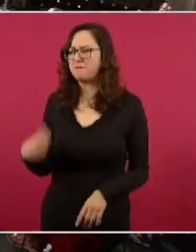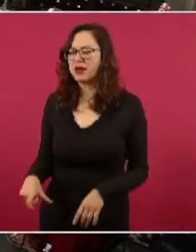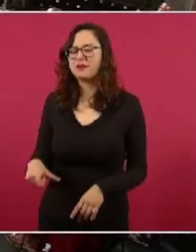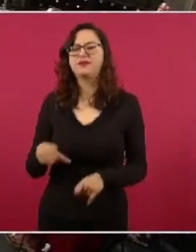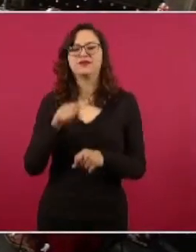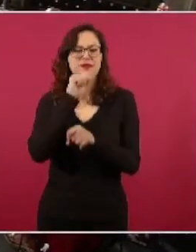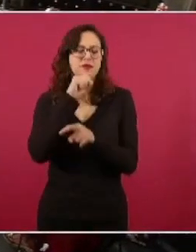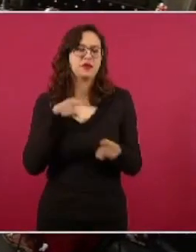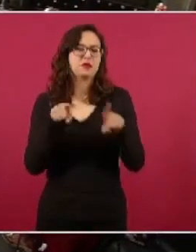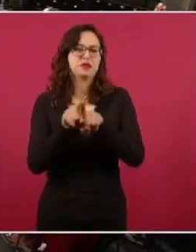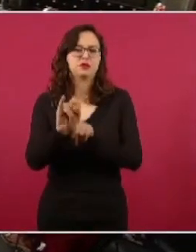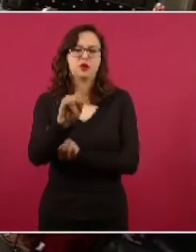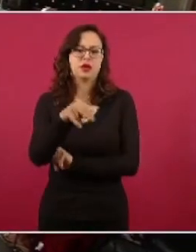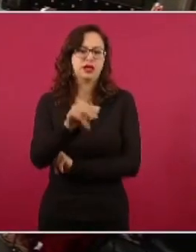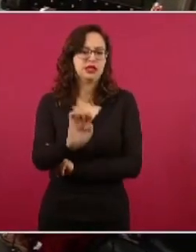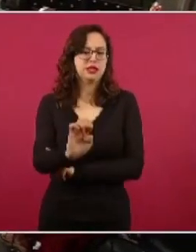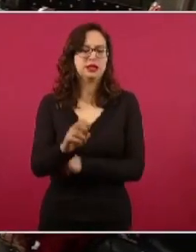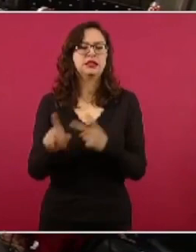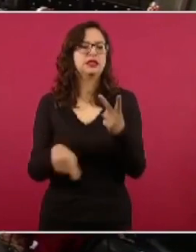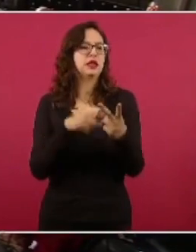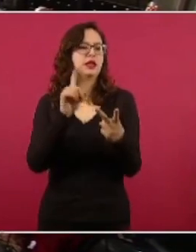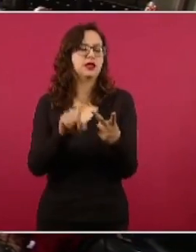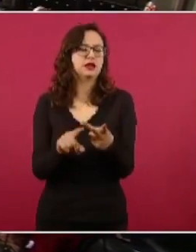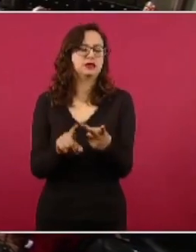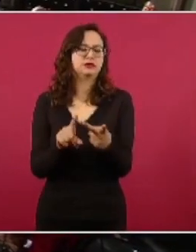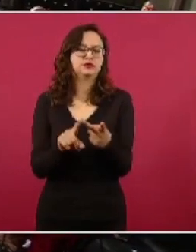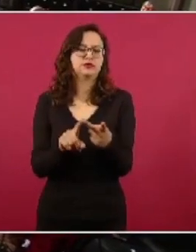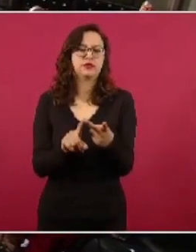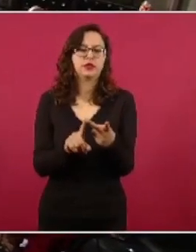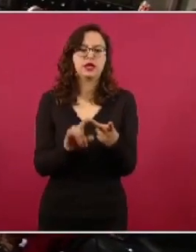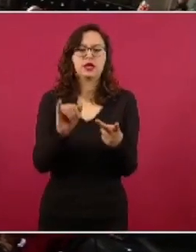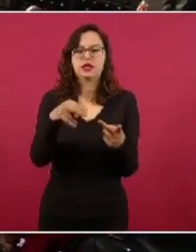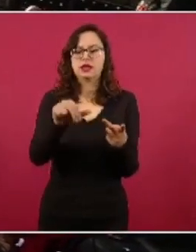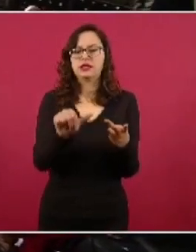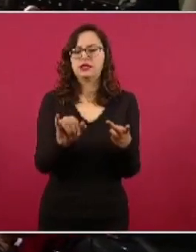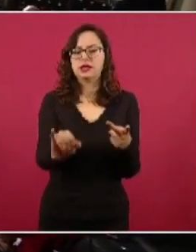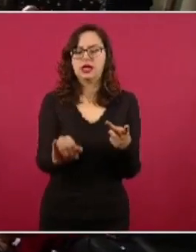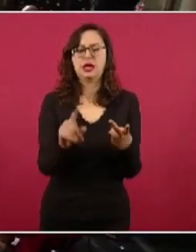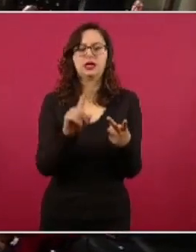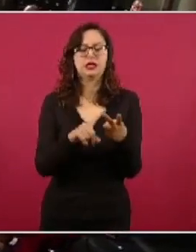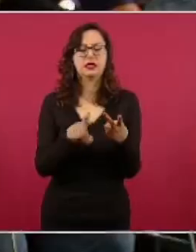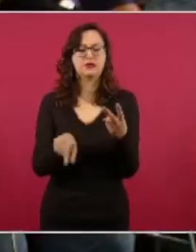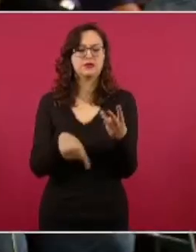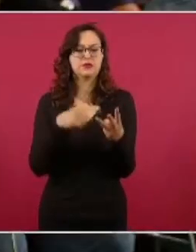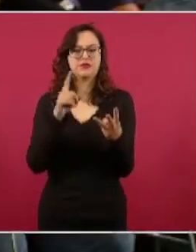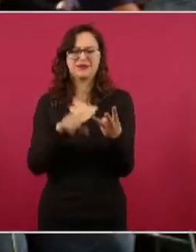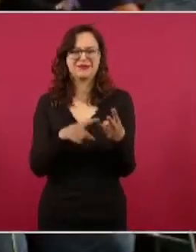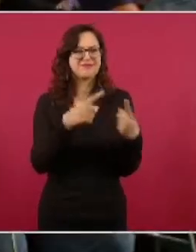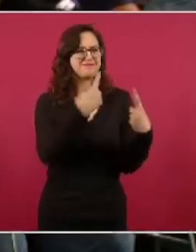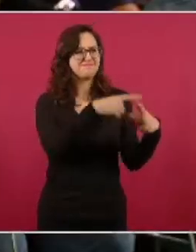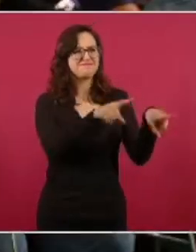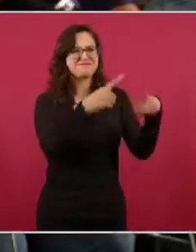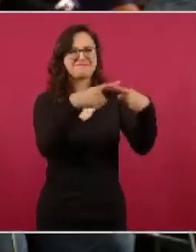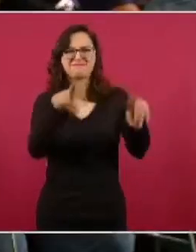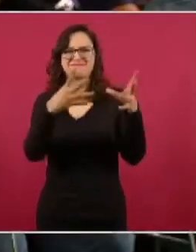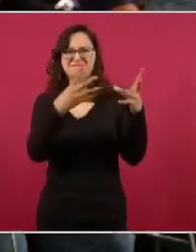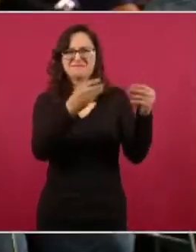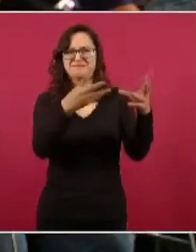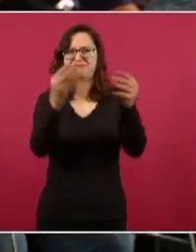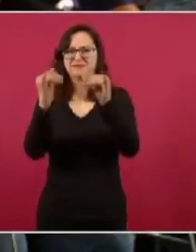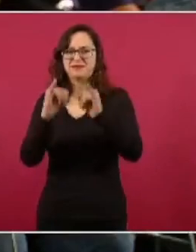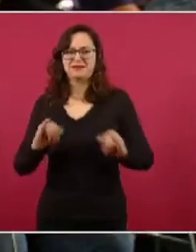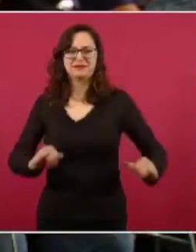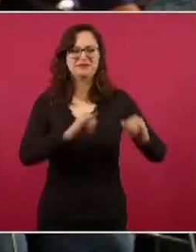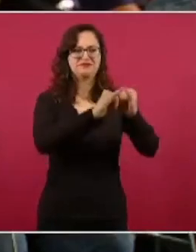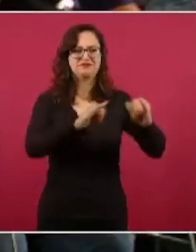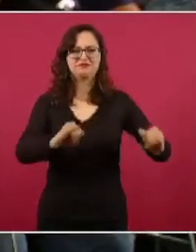Nacional Electoral, el Instituto Nacional de la Transparencia, el INAI, en fin, todos estos organismos autónomos